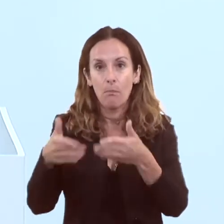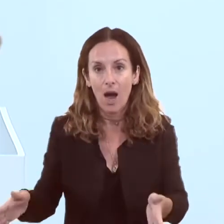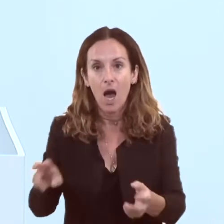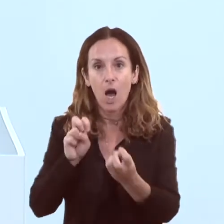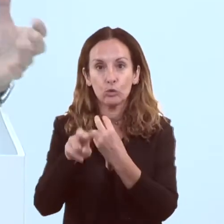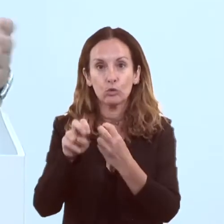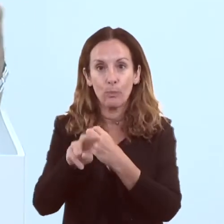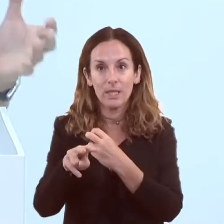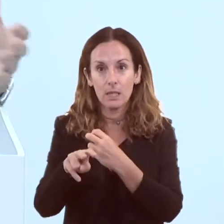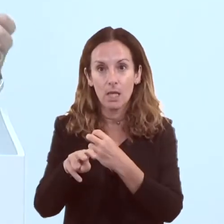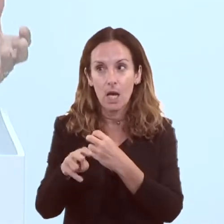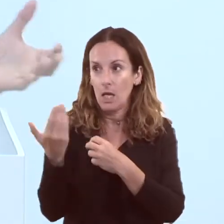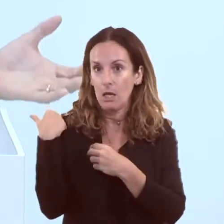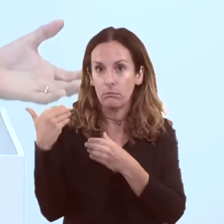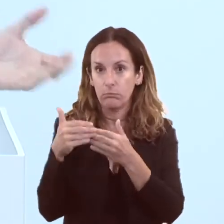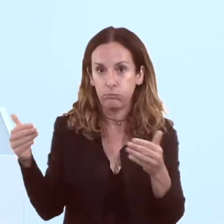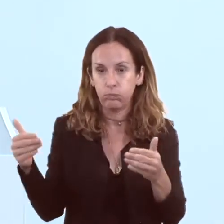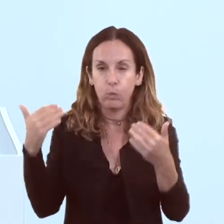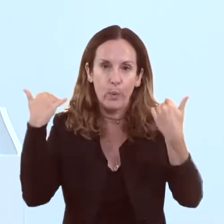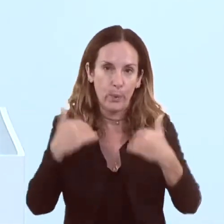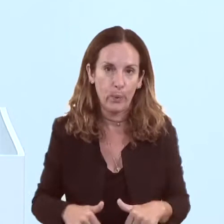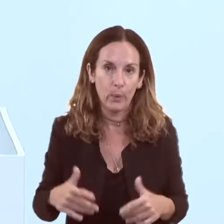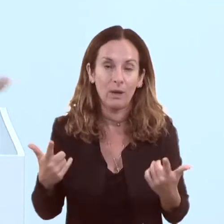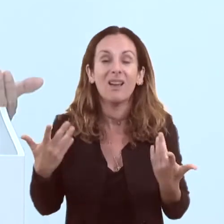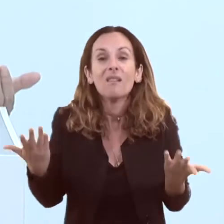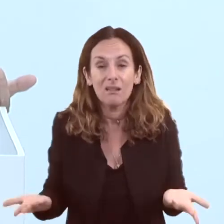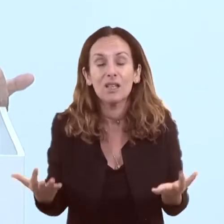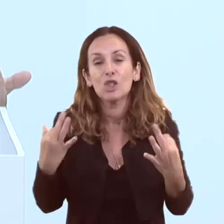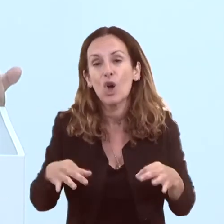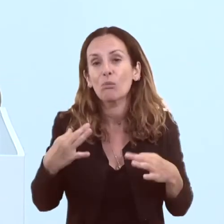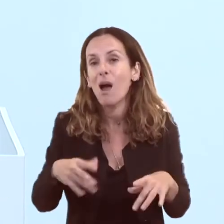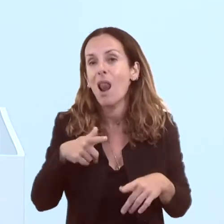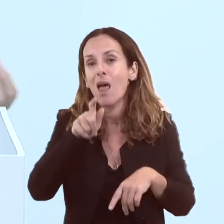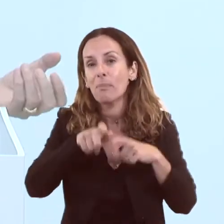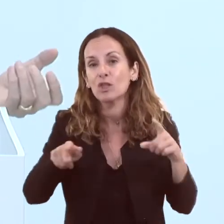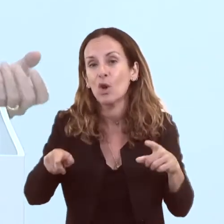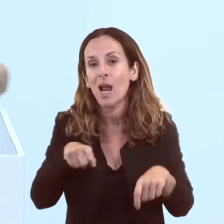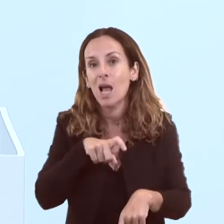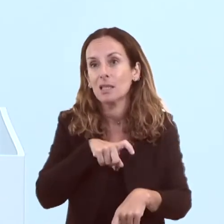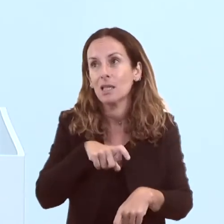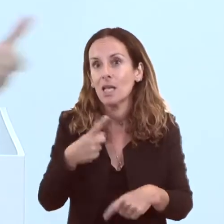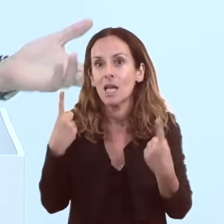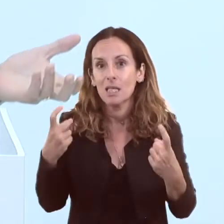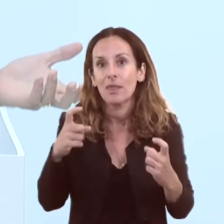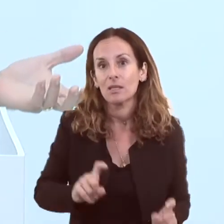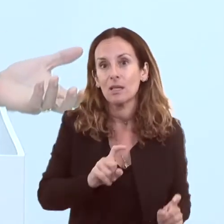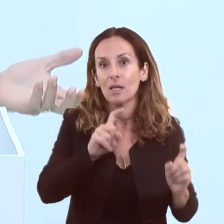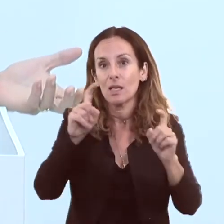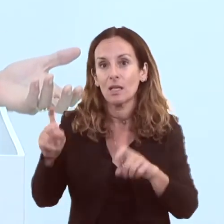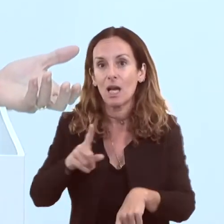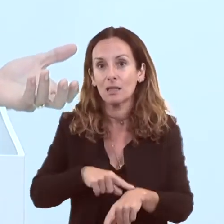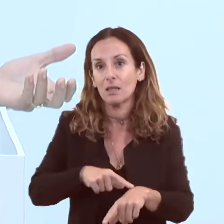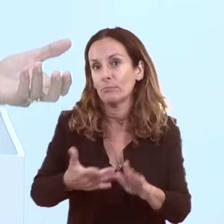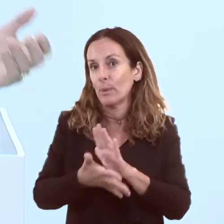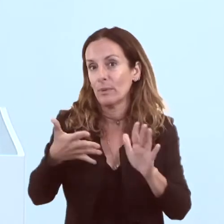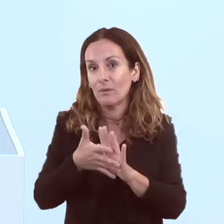hasta hoy pues pero claro la gente necesita poder ir en el tiempo razonable de una parte a otra de La Isla es que